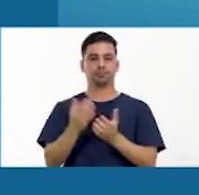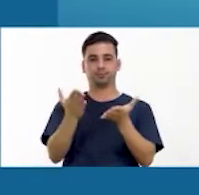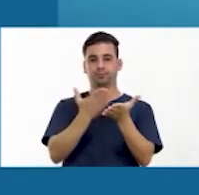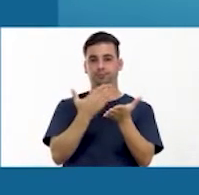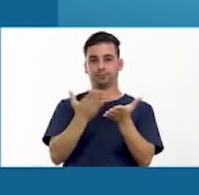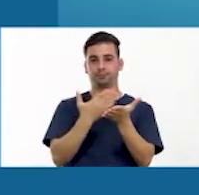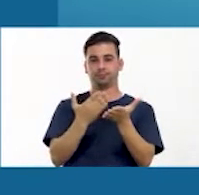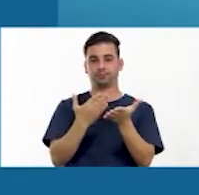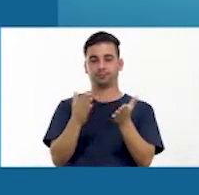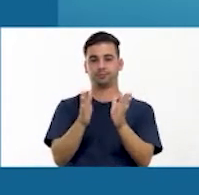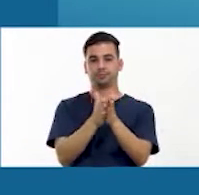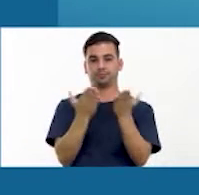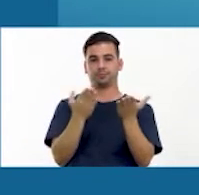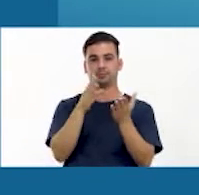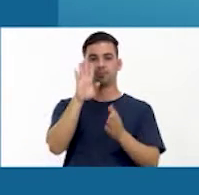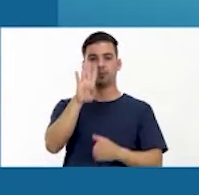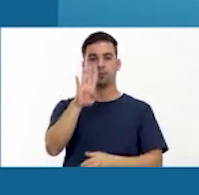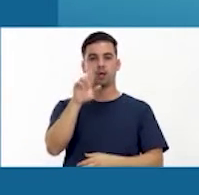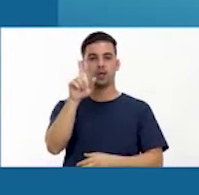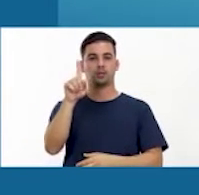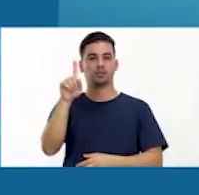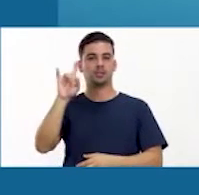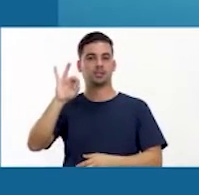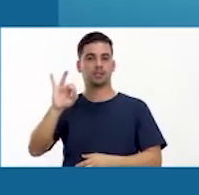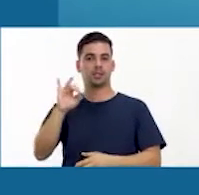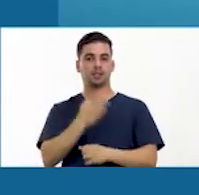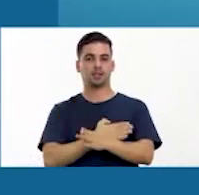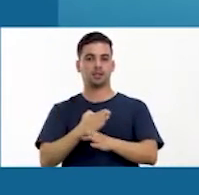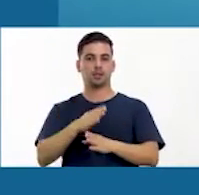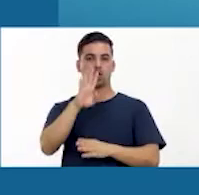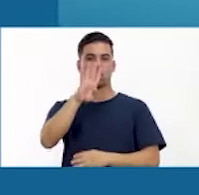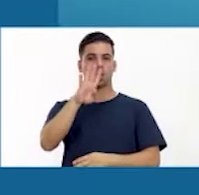la 442.